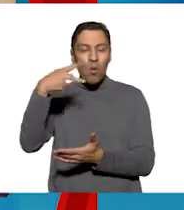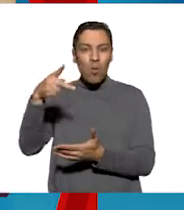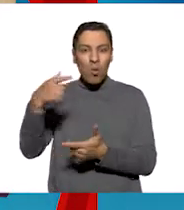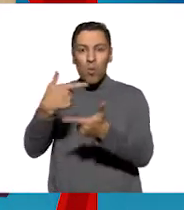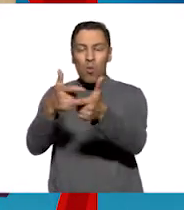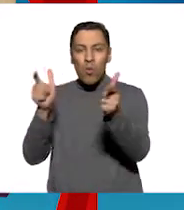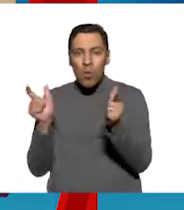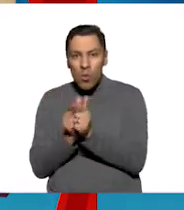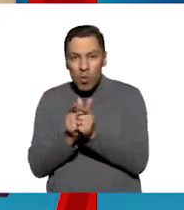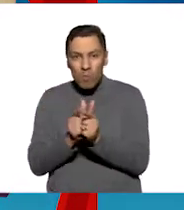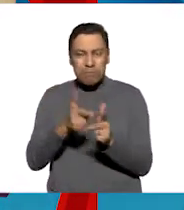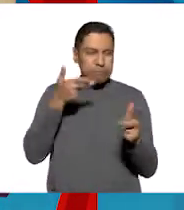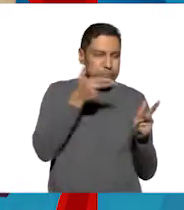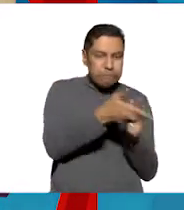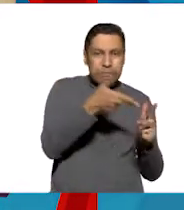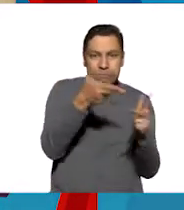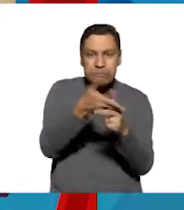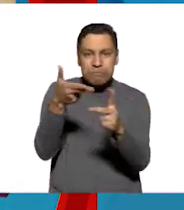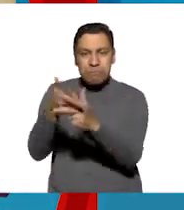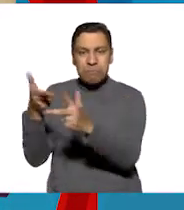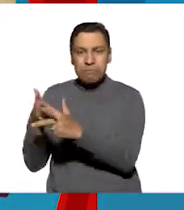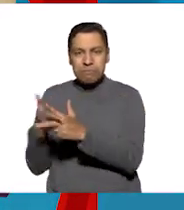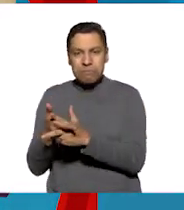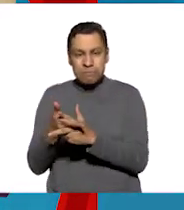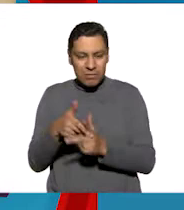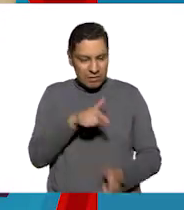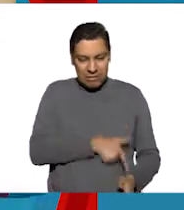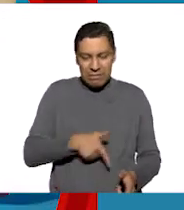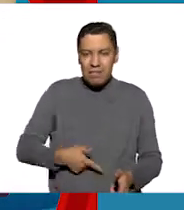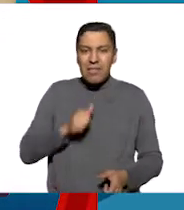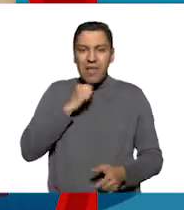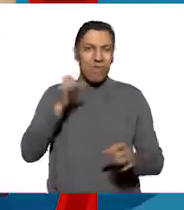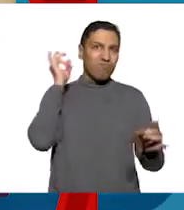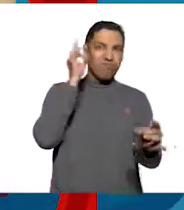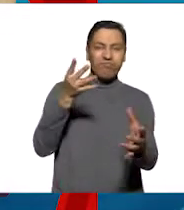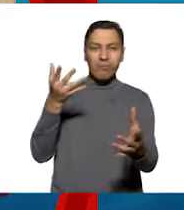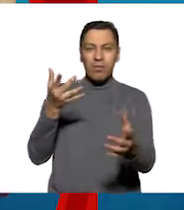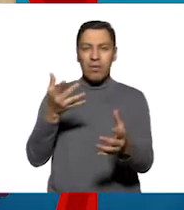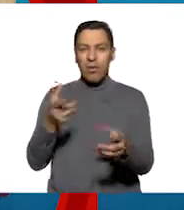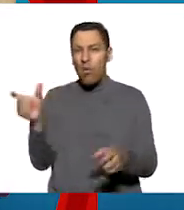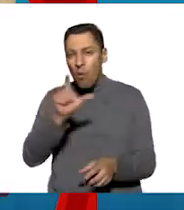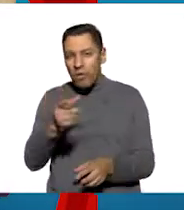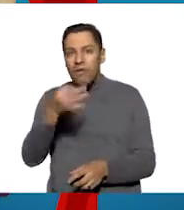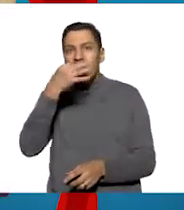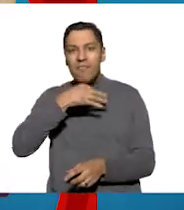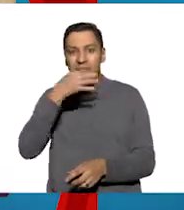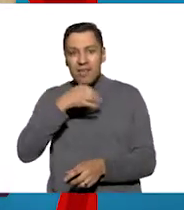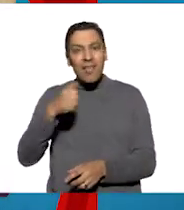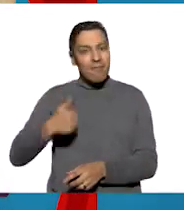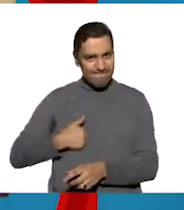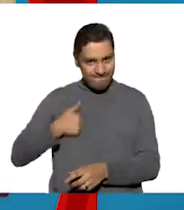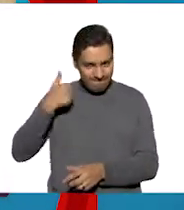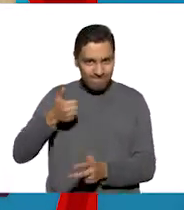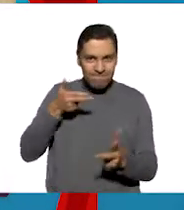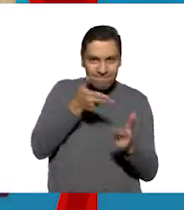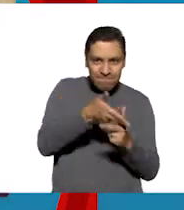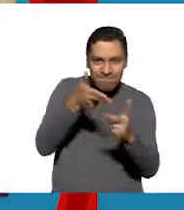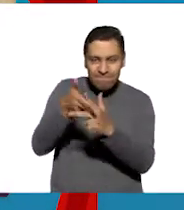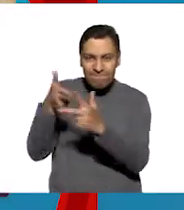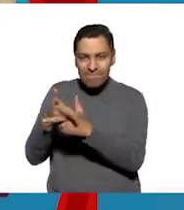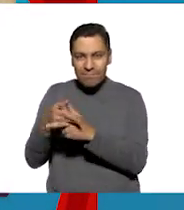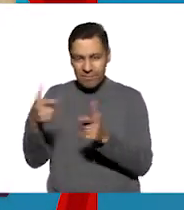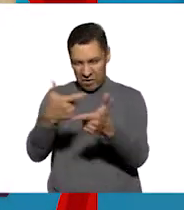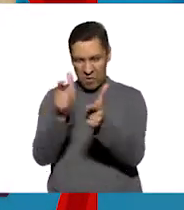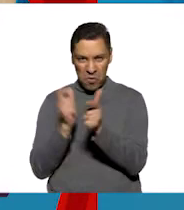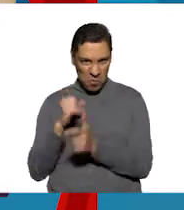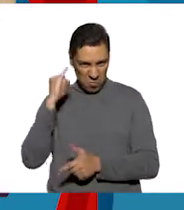sacerdotes, nobles y mexicas desarmados durante un festejo, por lo cual los mexicas se rebelaron